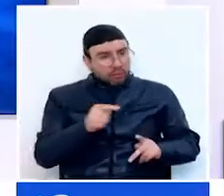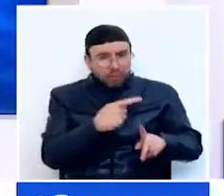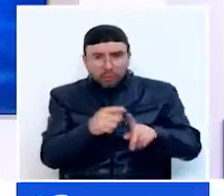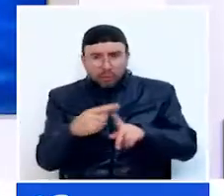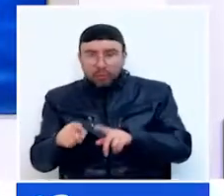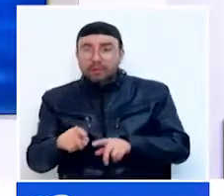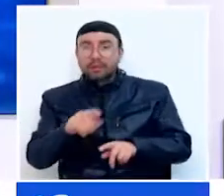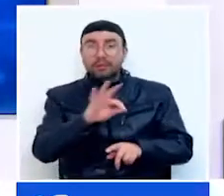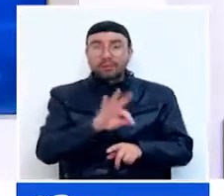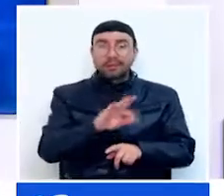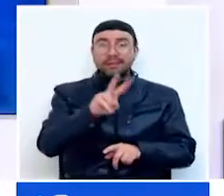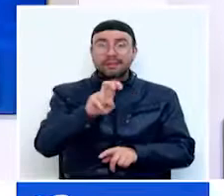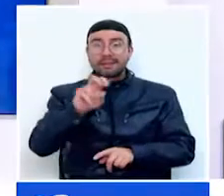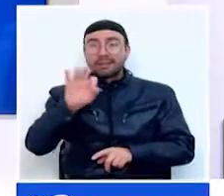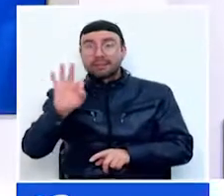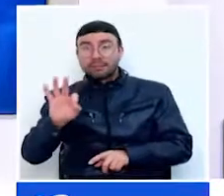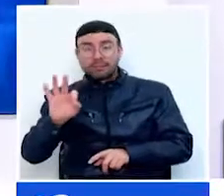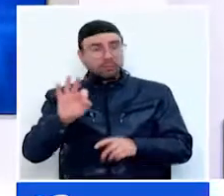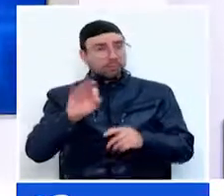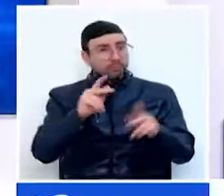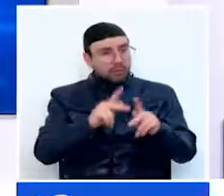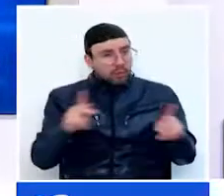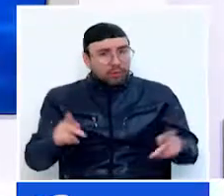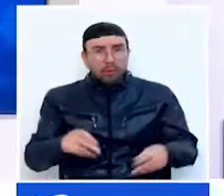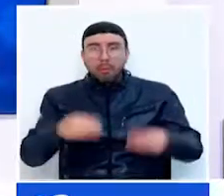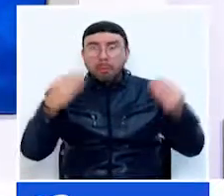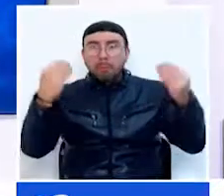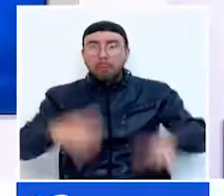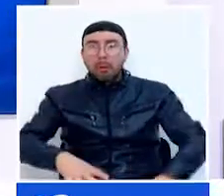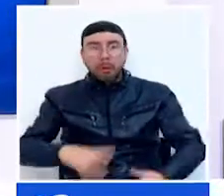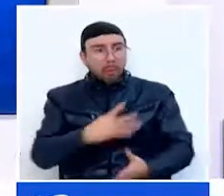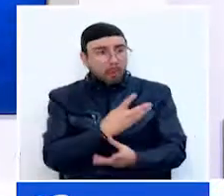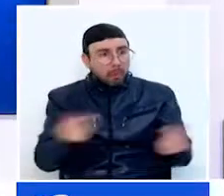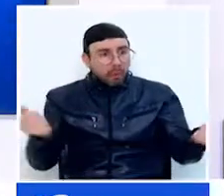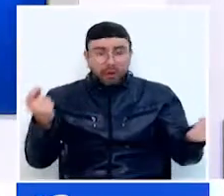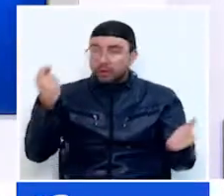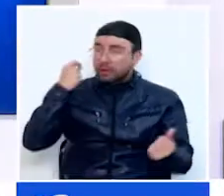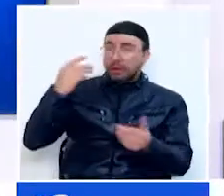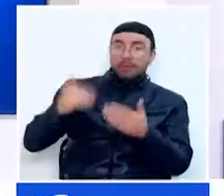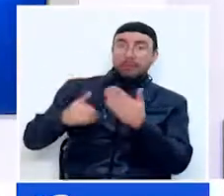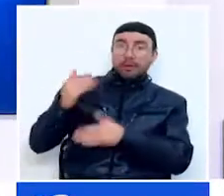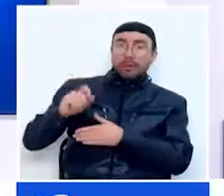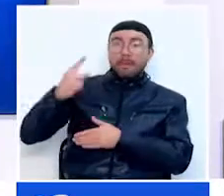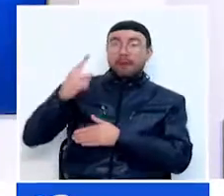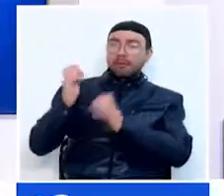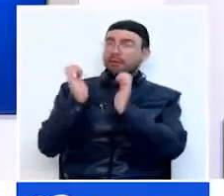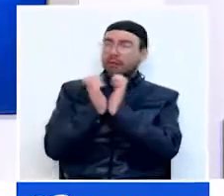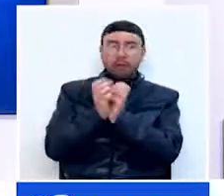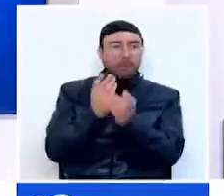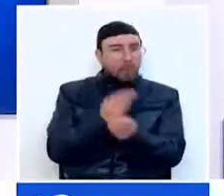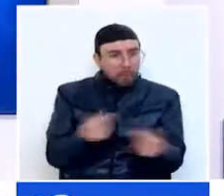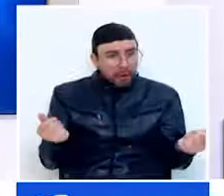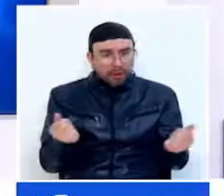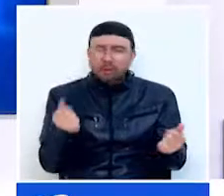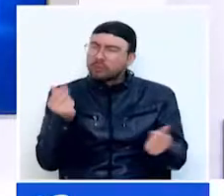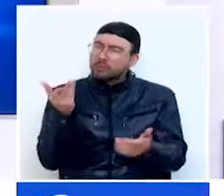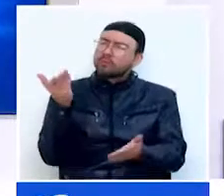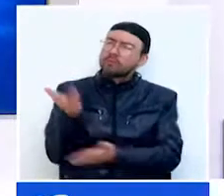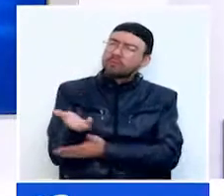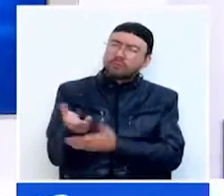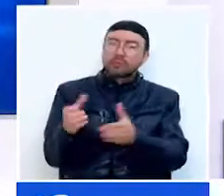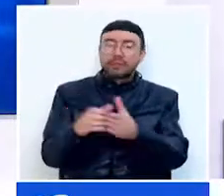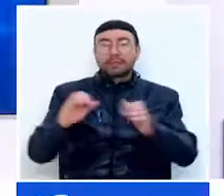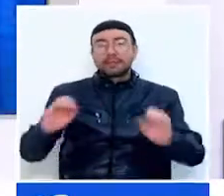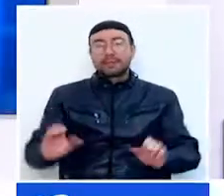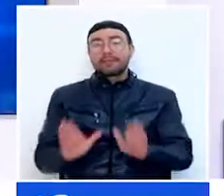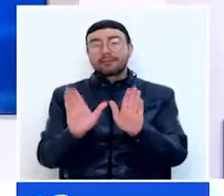de 379 personas en medio de las manifestaciones desde el pasado 1 de mayo. Esta solicitud ha sido radicada ante la